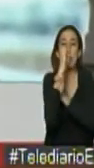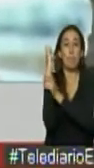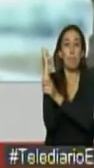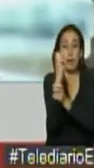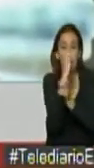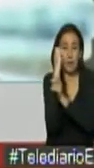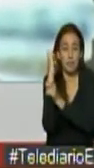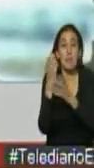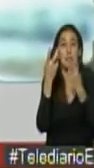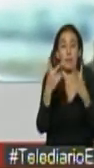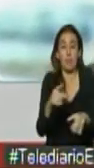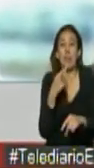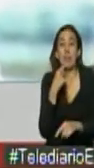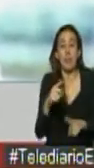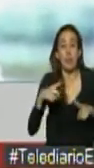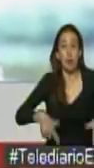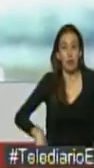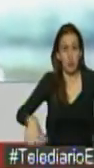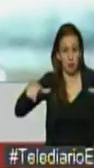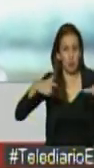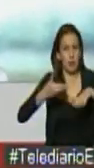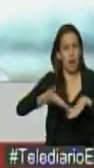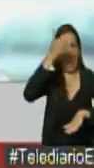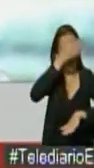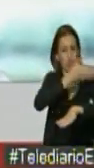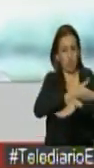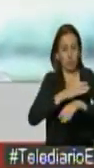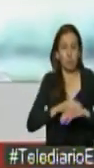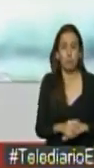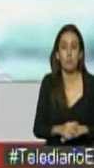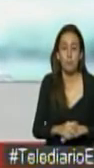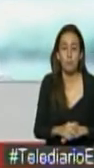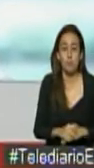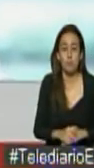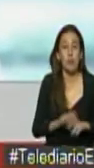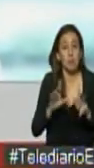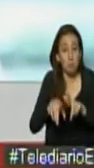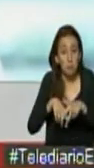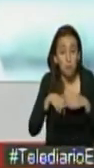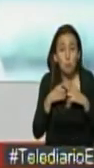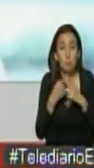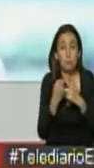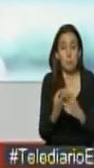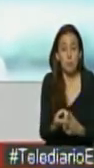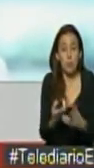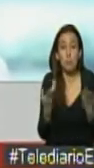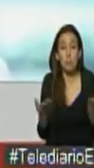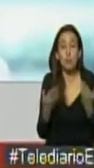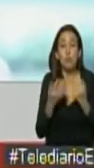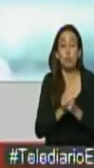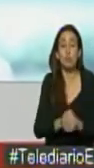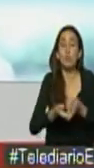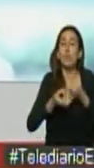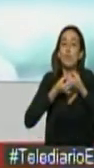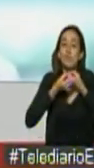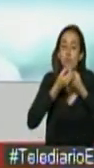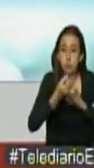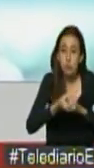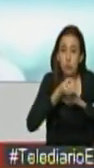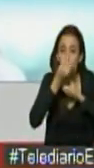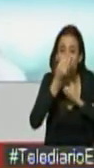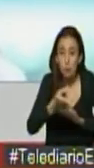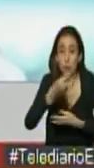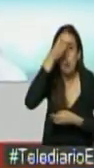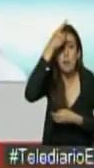por el señor Presidente de la República días atrás. Desde entonces hemos venido a través de este canal anunciando las decisiones del Gobierno